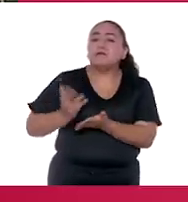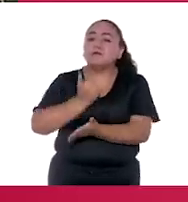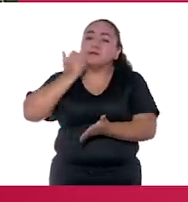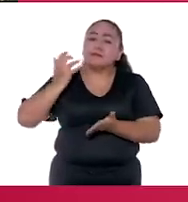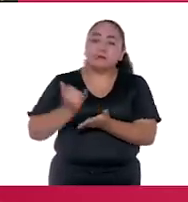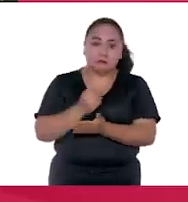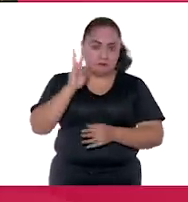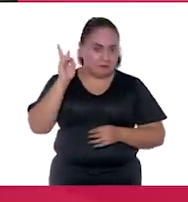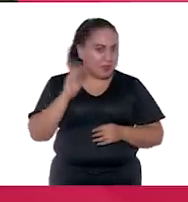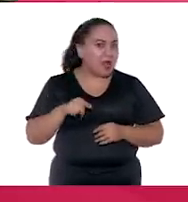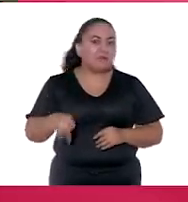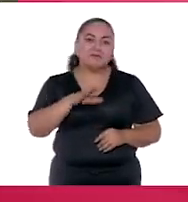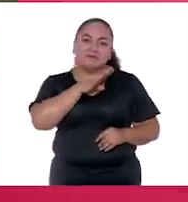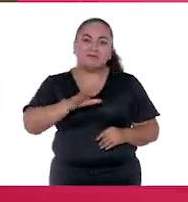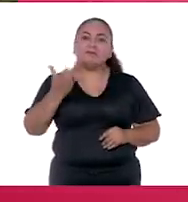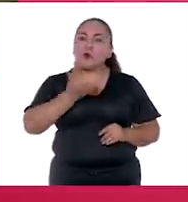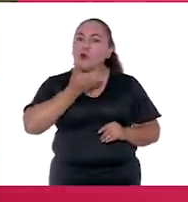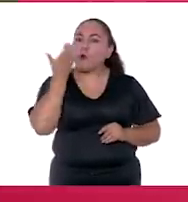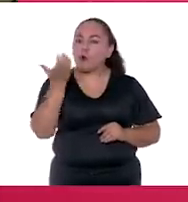que es tradición.